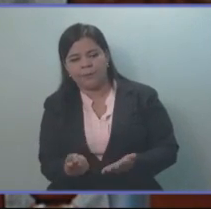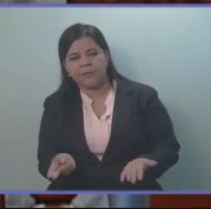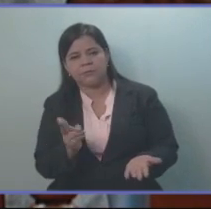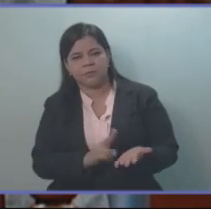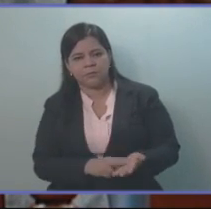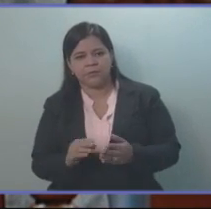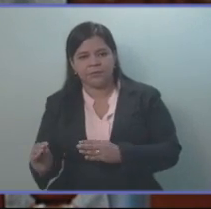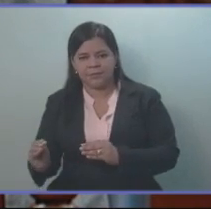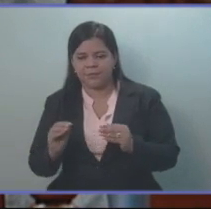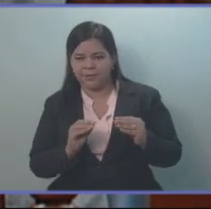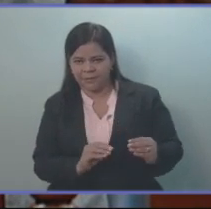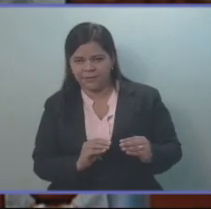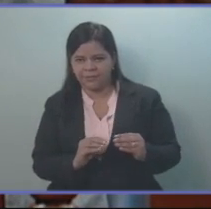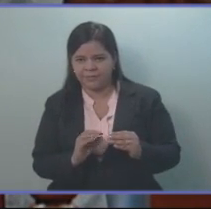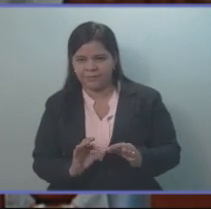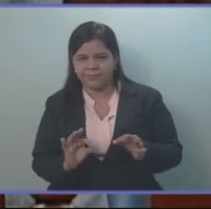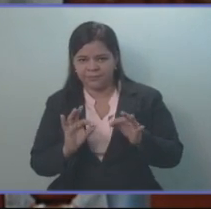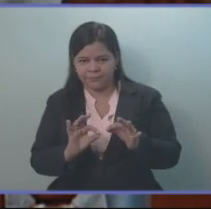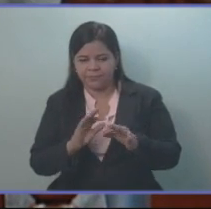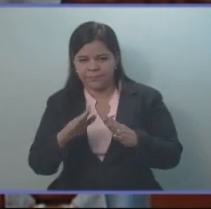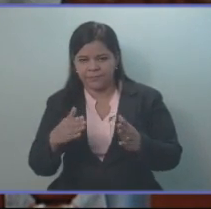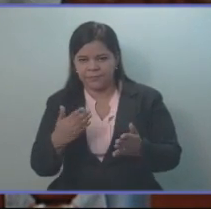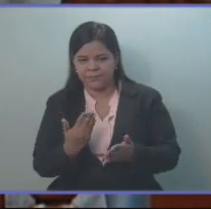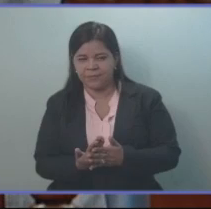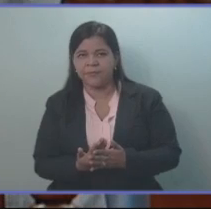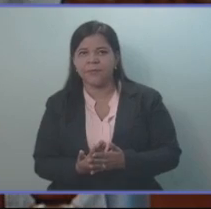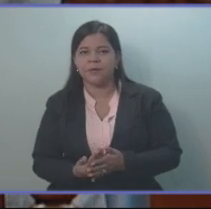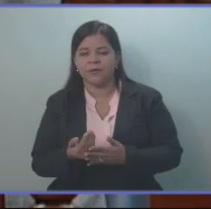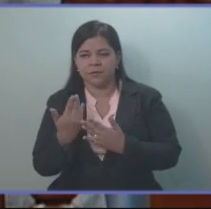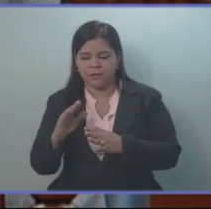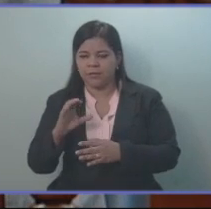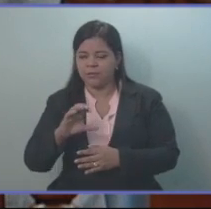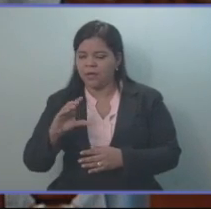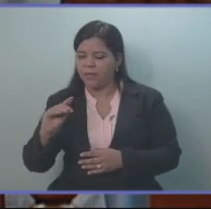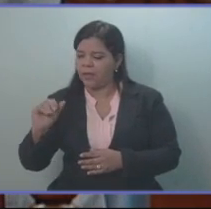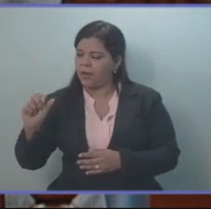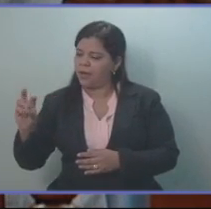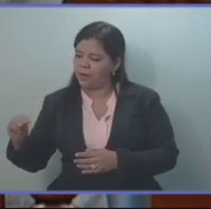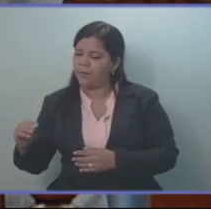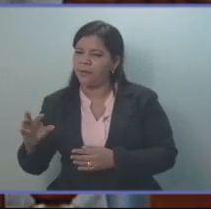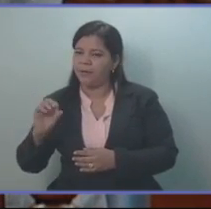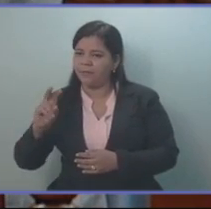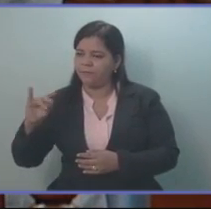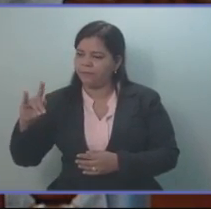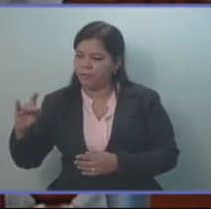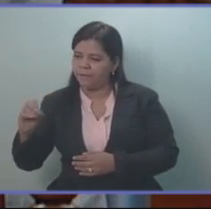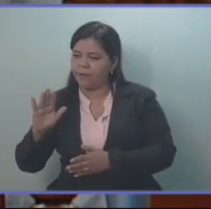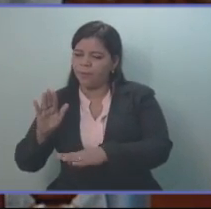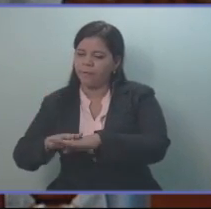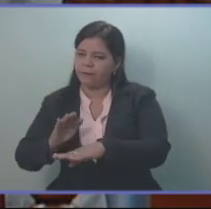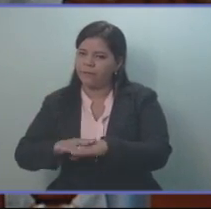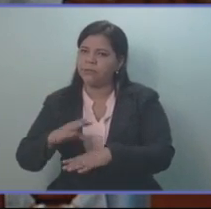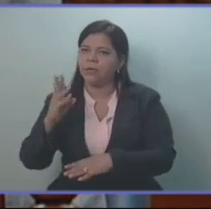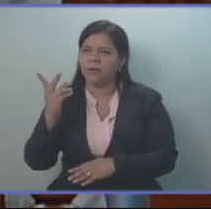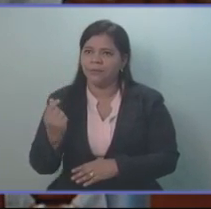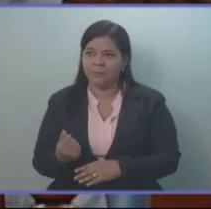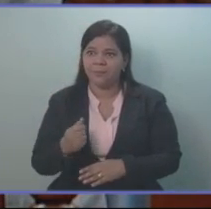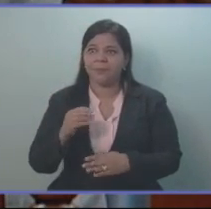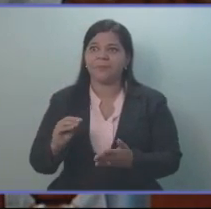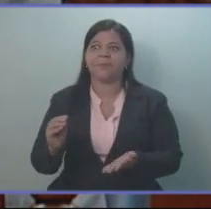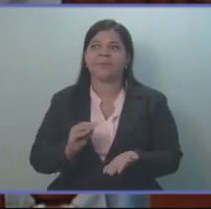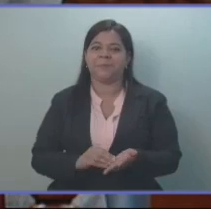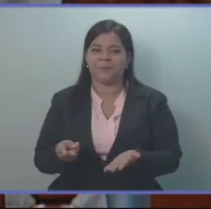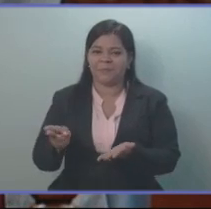estudio socioeconómico correspondiente y notificará a la CBAM y a Fonavipo el monto de la aportación mensual aplicable al